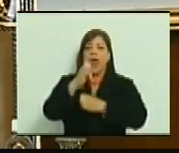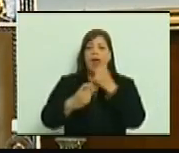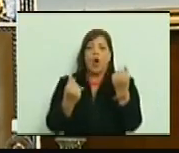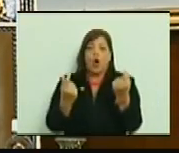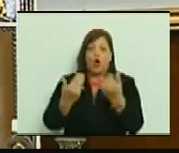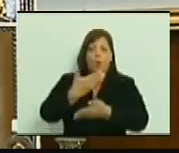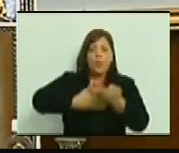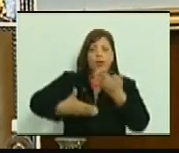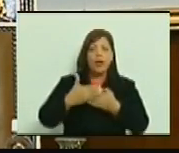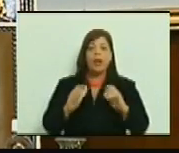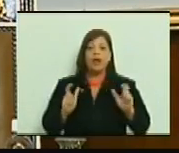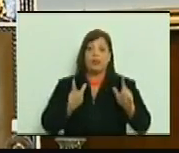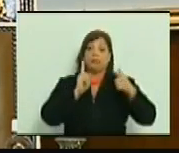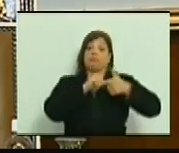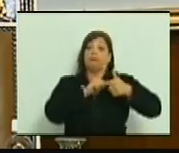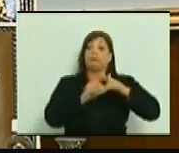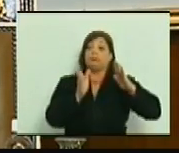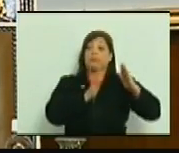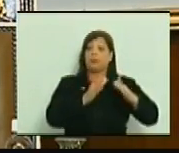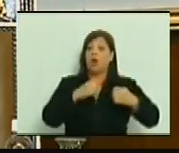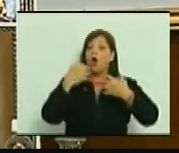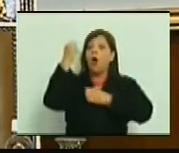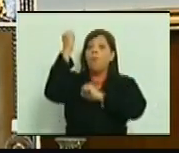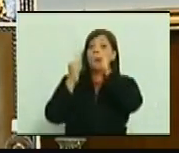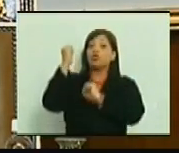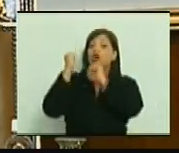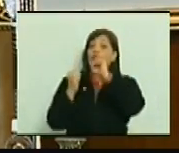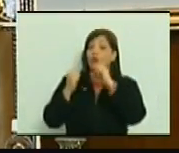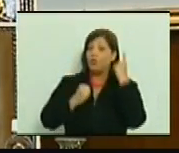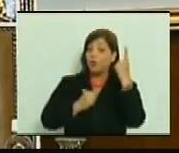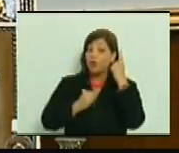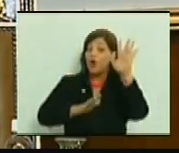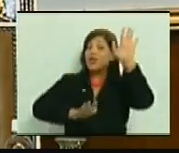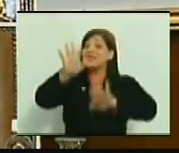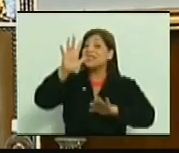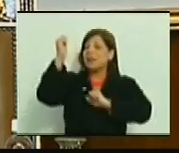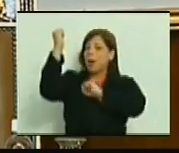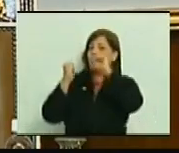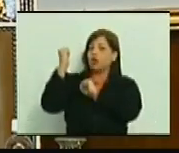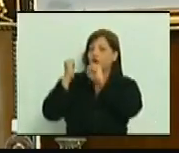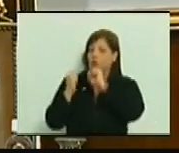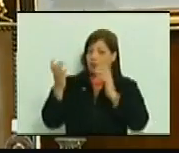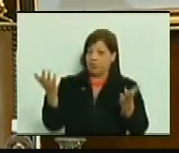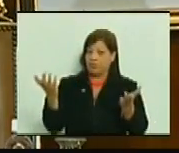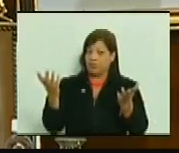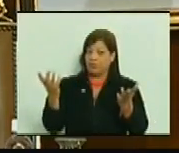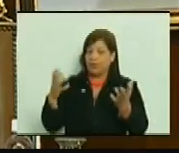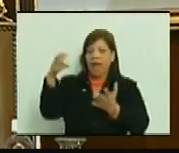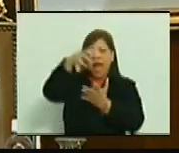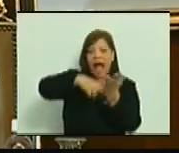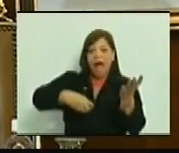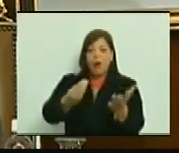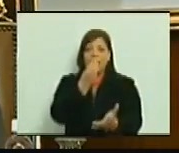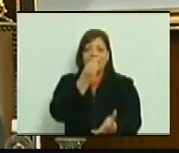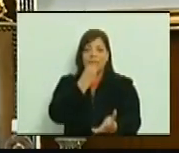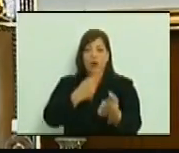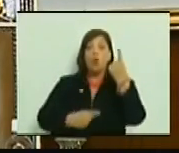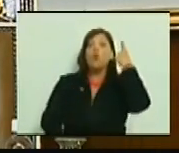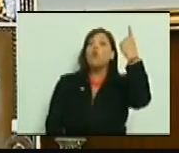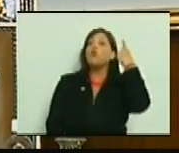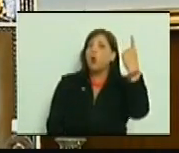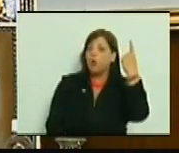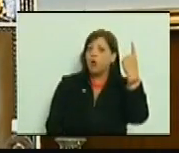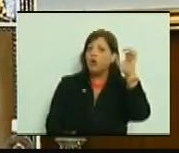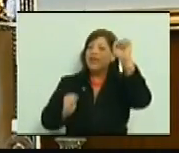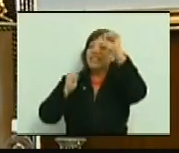Esto es apenas un componente de uno de los motores, de uno de los 15. Está el motor agroalimentario, es apenas uno de los